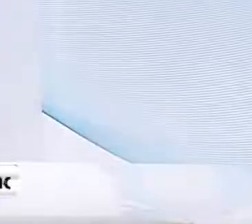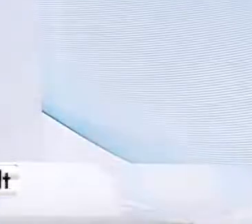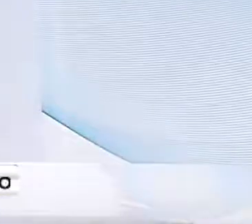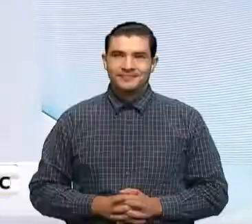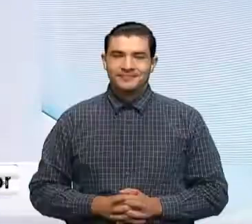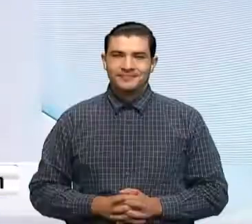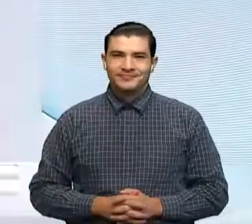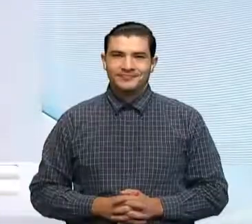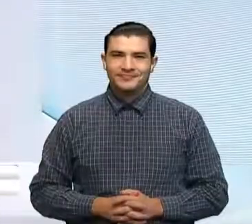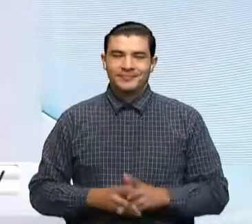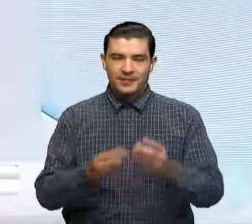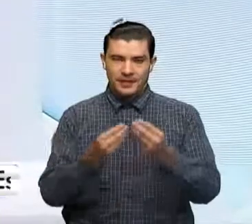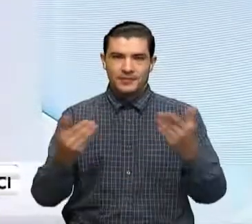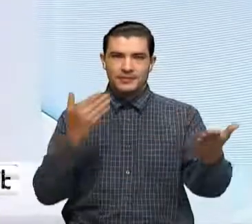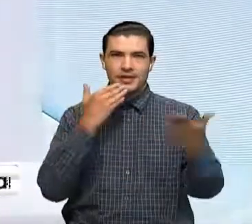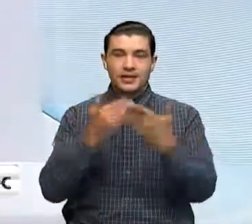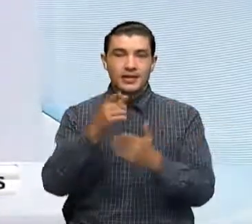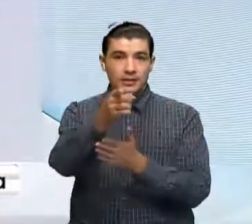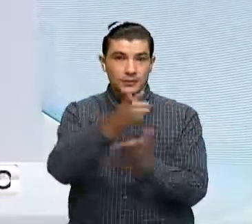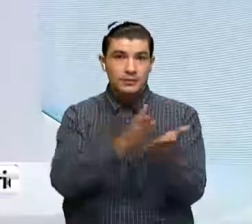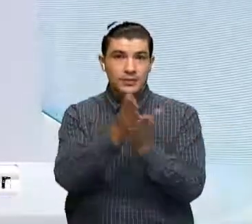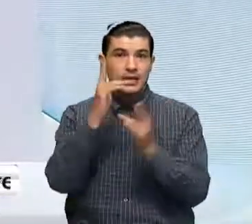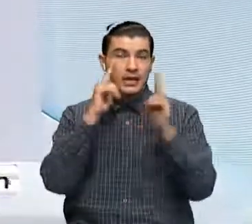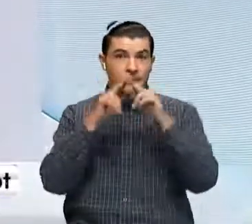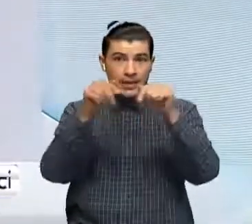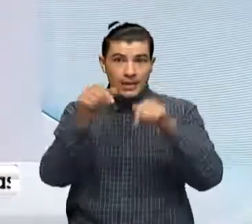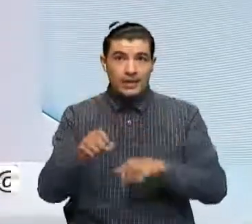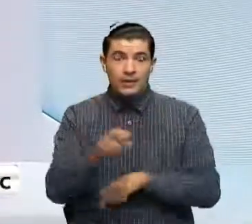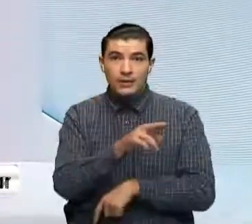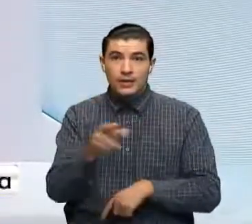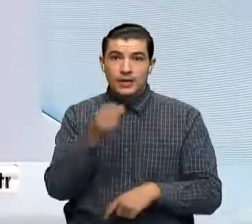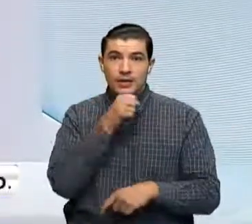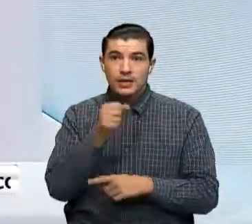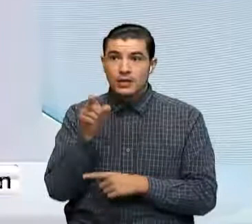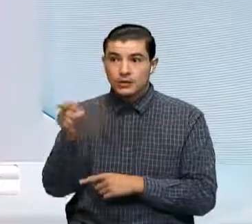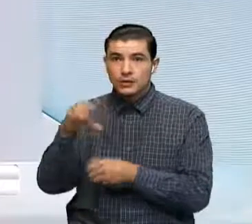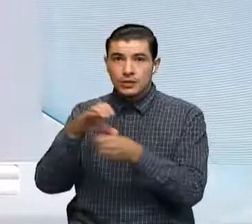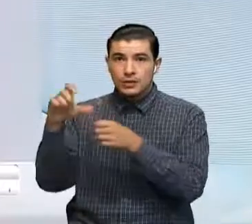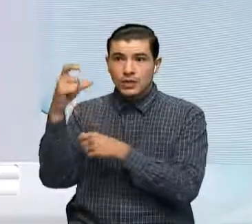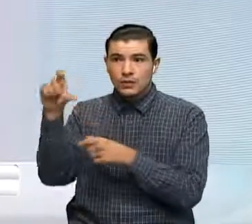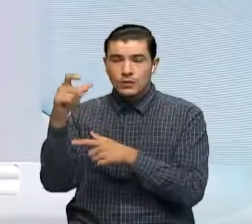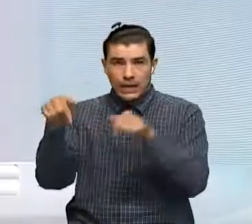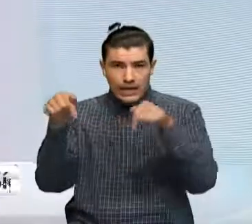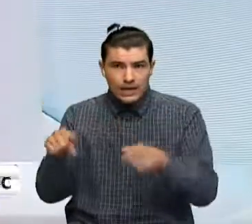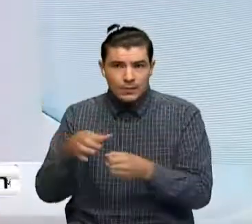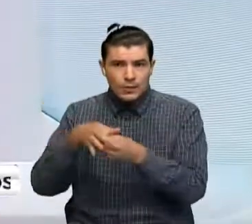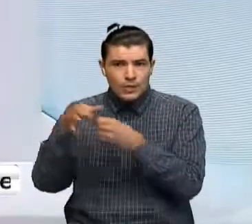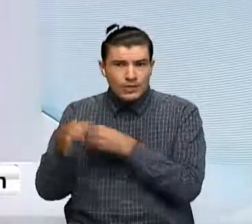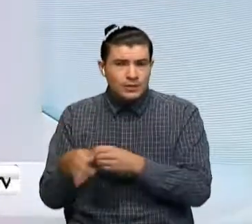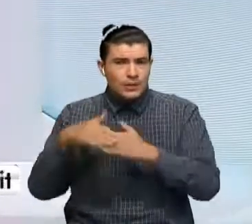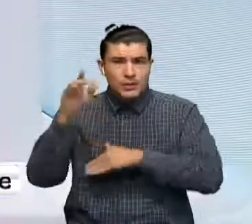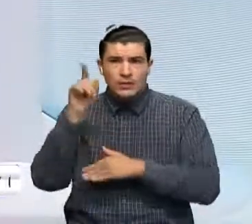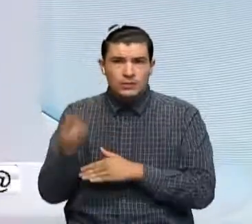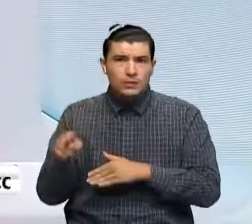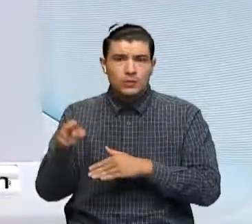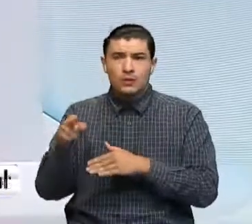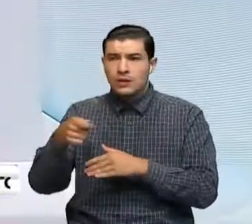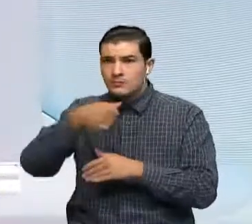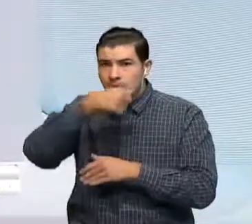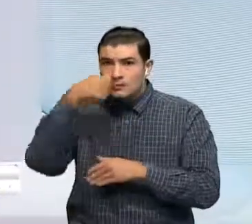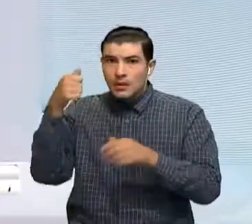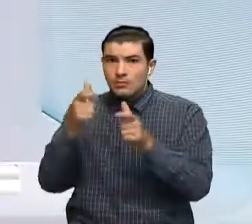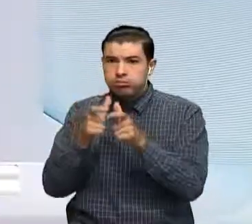gracias por continuar con nosotros en oriente noticias continuamos con más información y cúcuta es ahora uno de los municipios en los que la coca ha venido en aumento